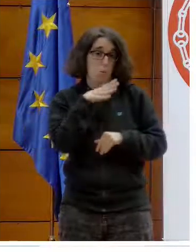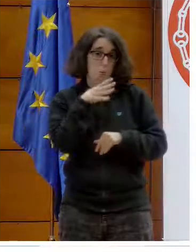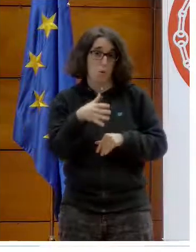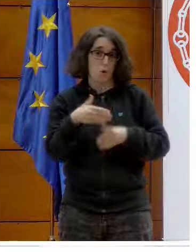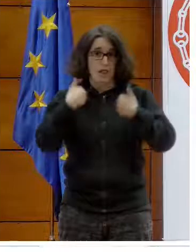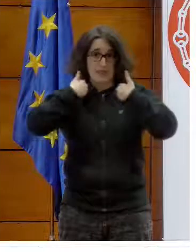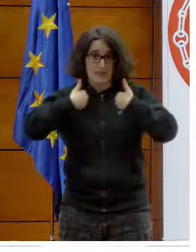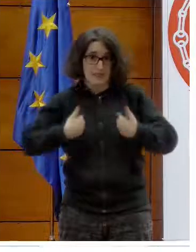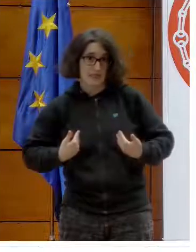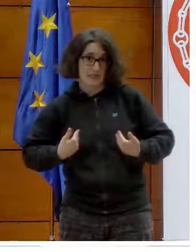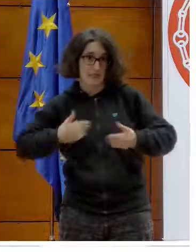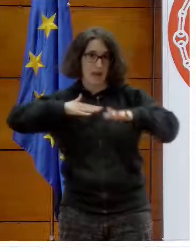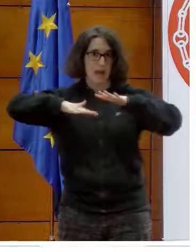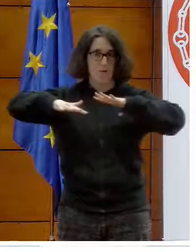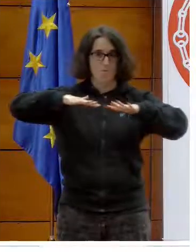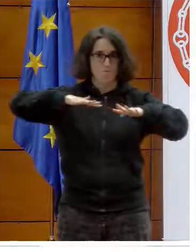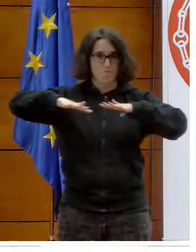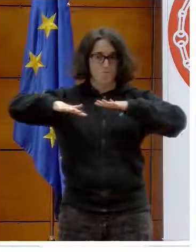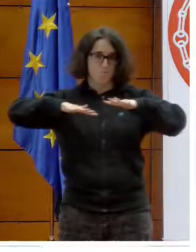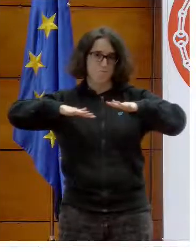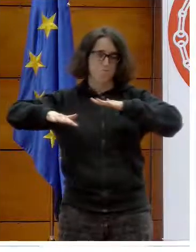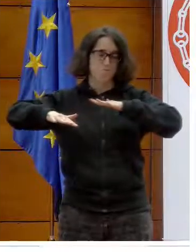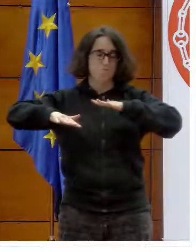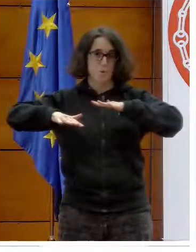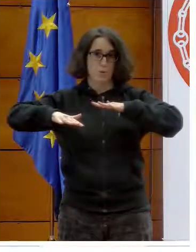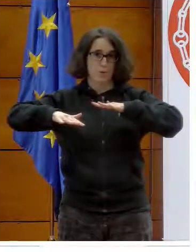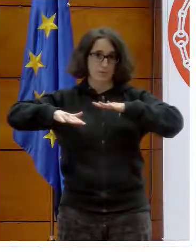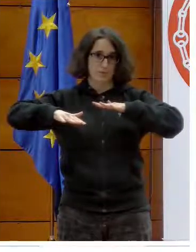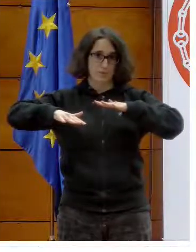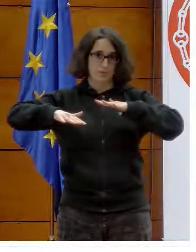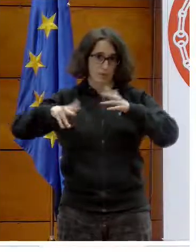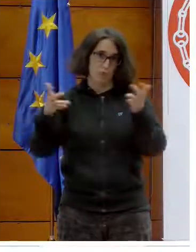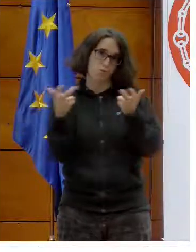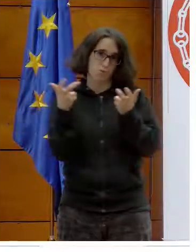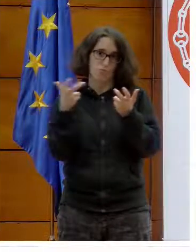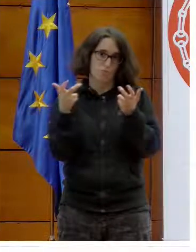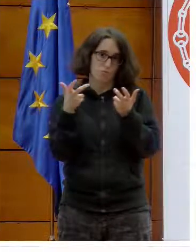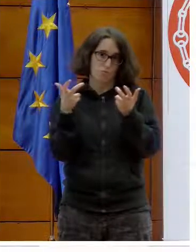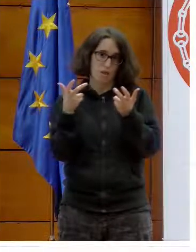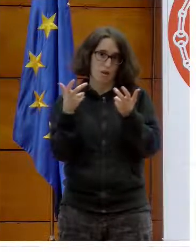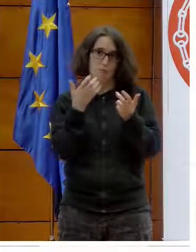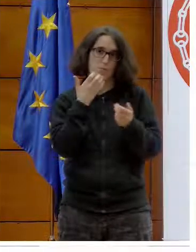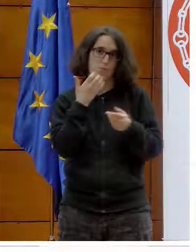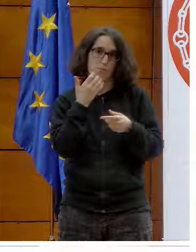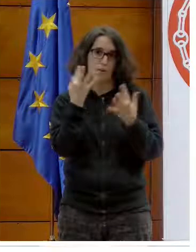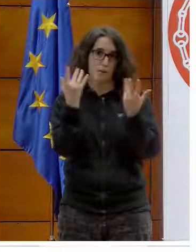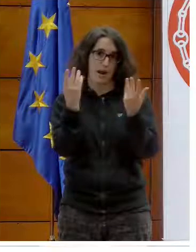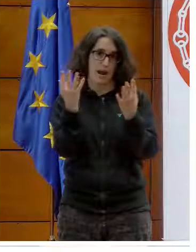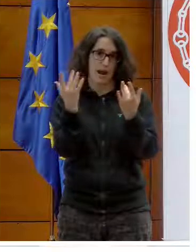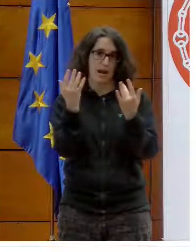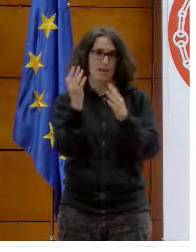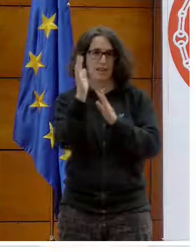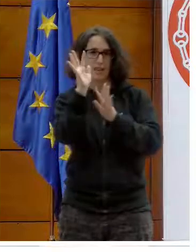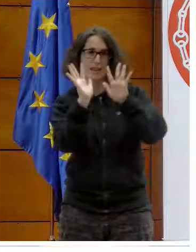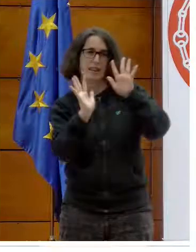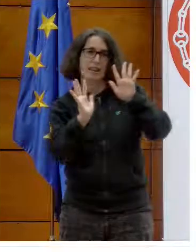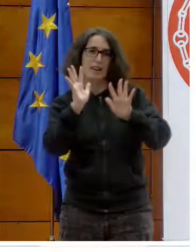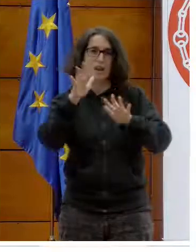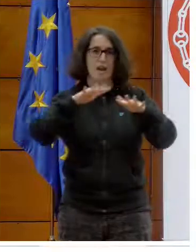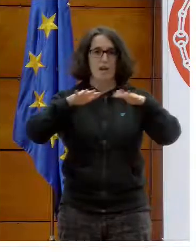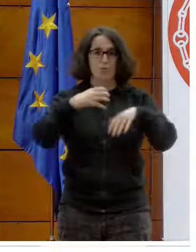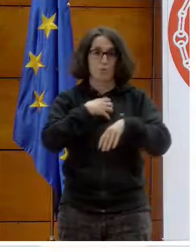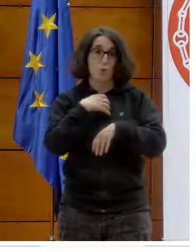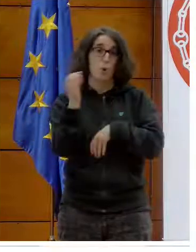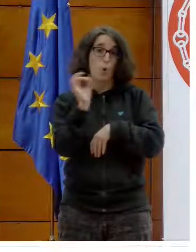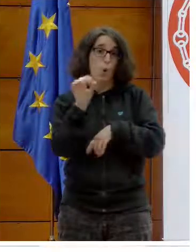motor severo, ¿vale? Que la persona no sea capaz de realizar ningún gesto, ya sea con las manos, ya sea cerrando o abriendo los